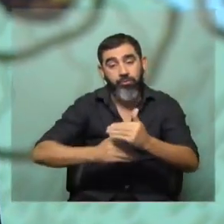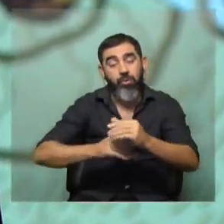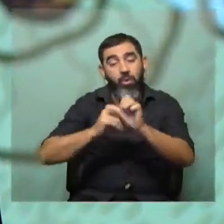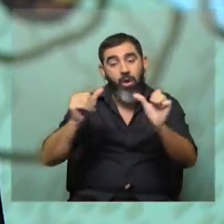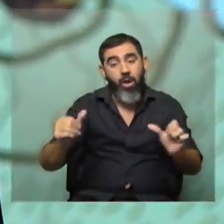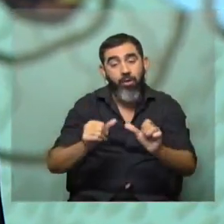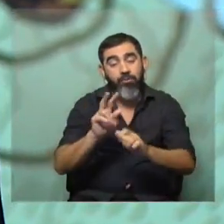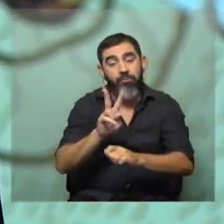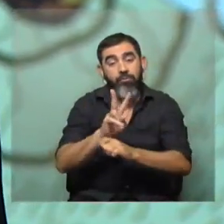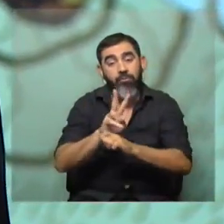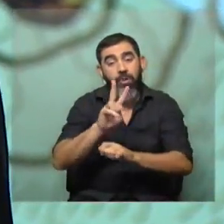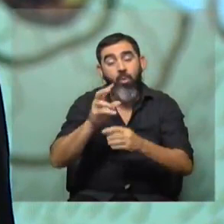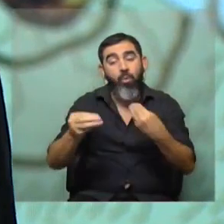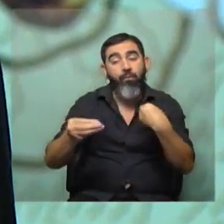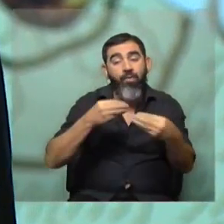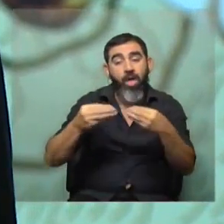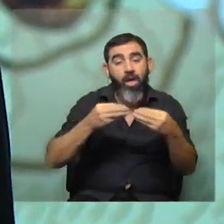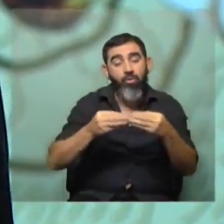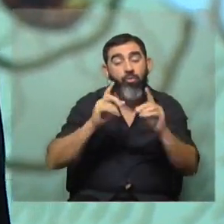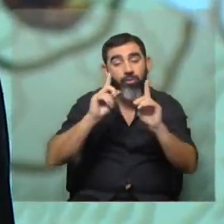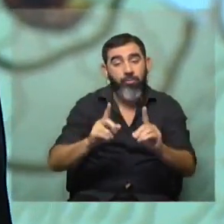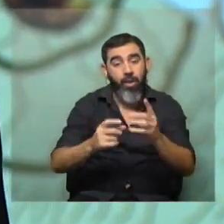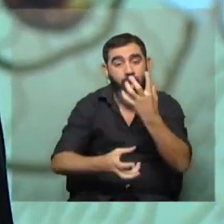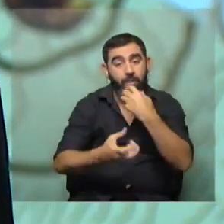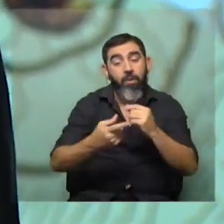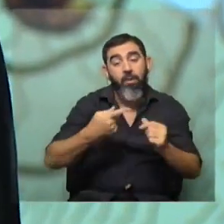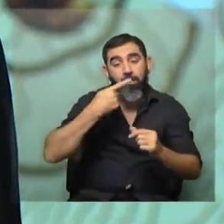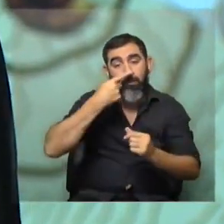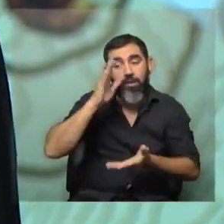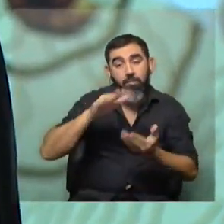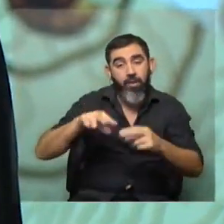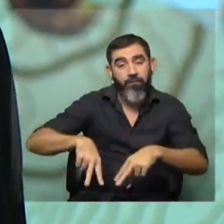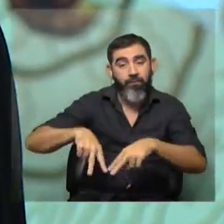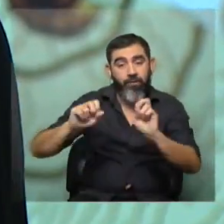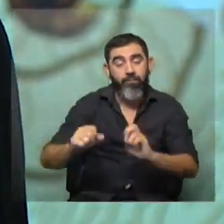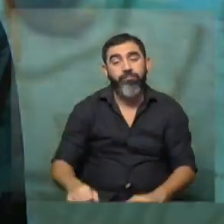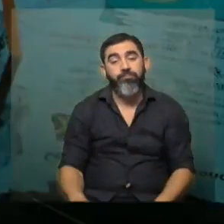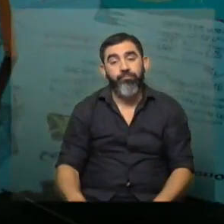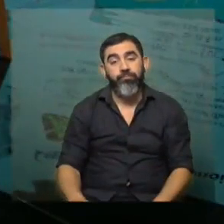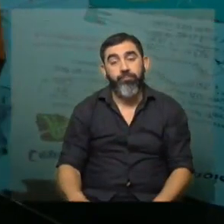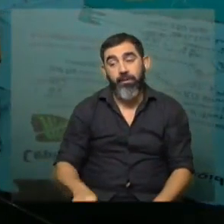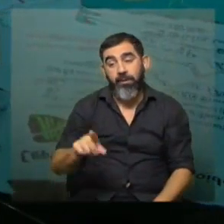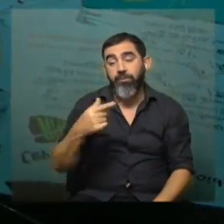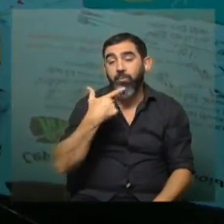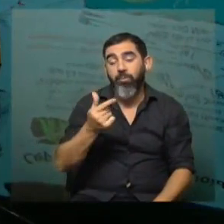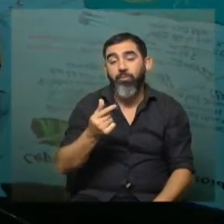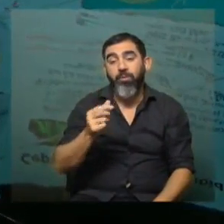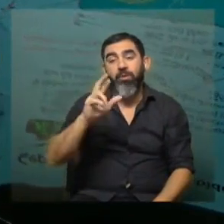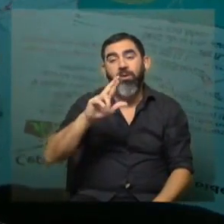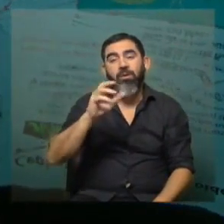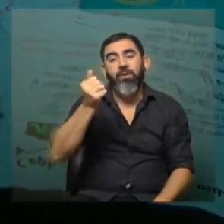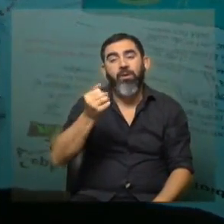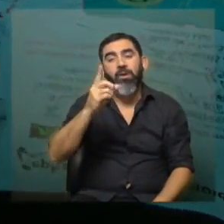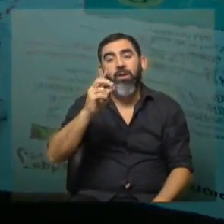queden preservados algunos órganos blandos de los bichos, que es lo más interesante para poder estudiar en estos yacimientos. Como ese, que es una rádula, es